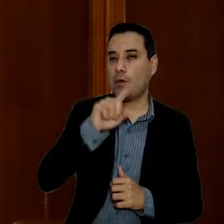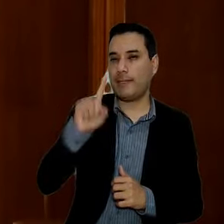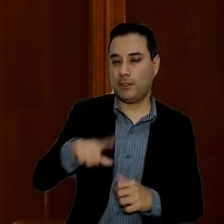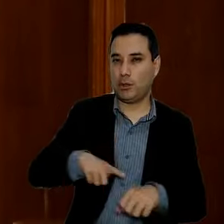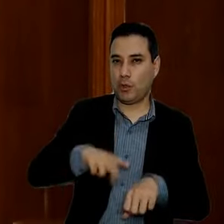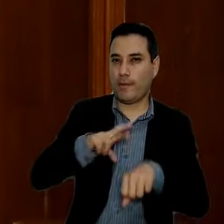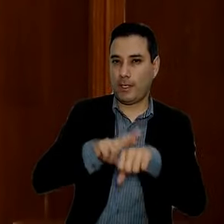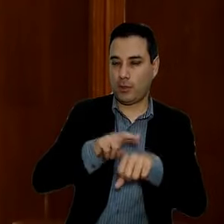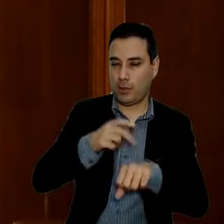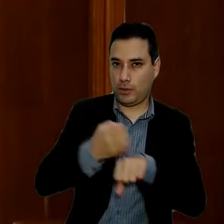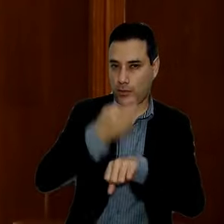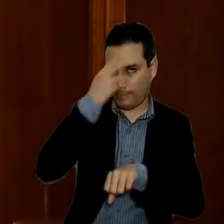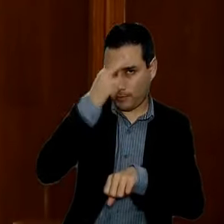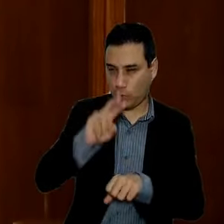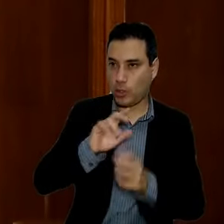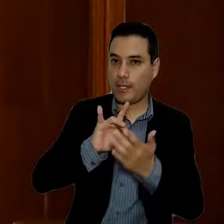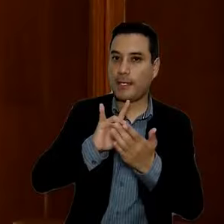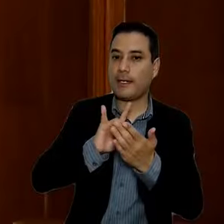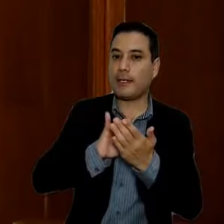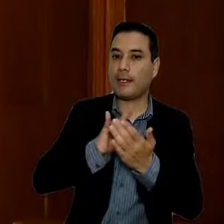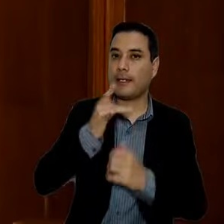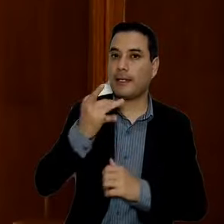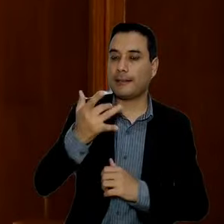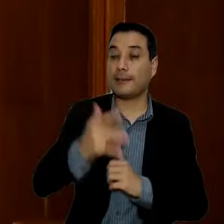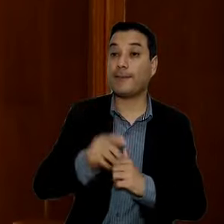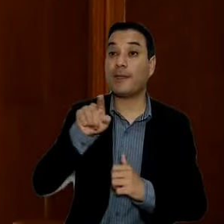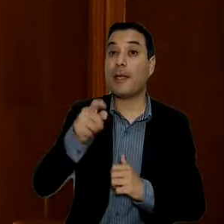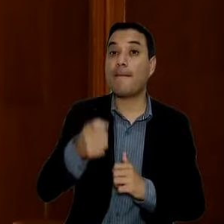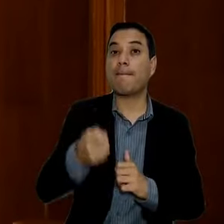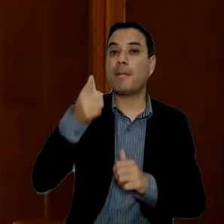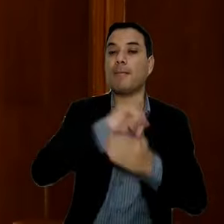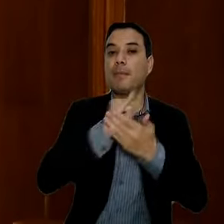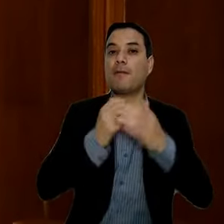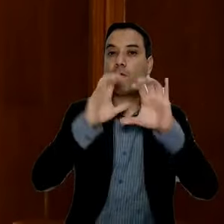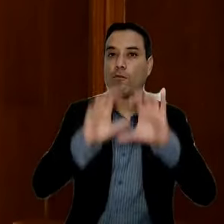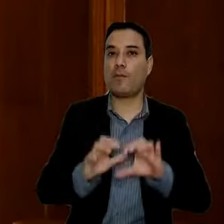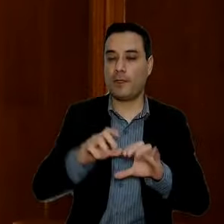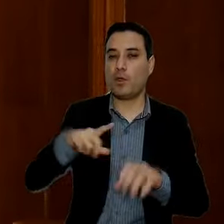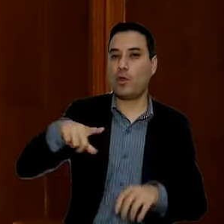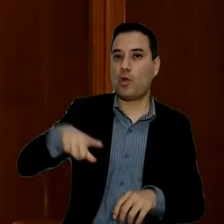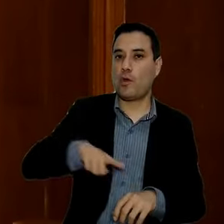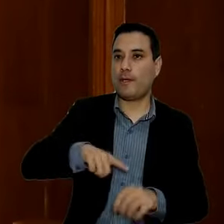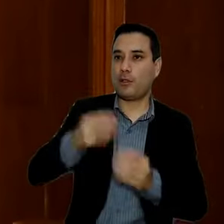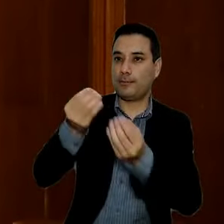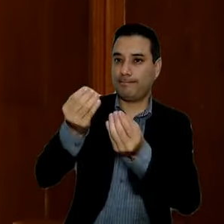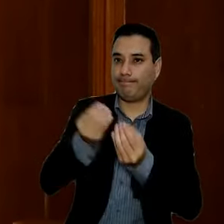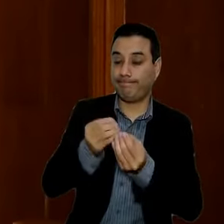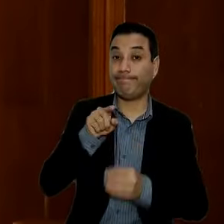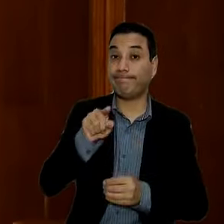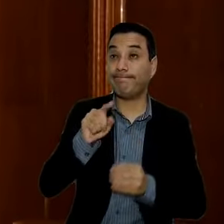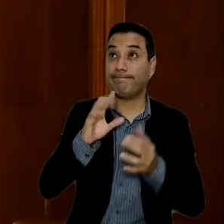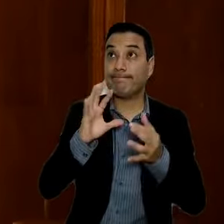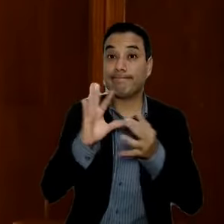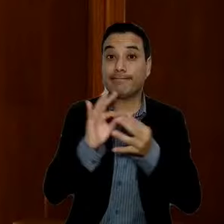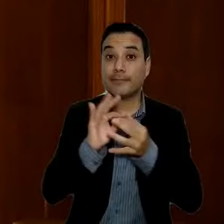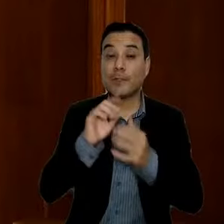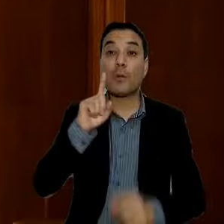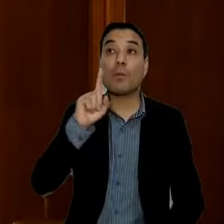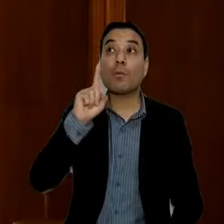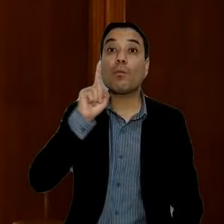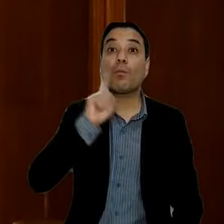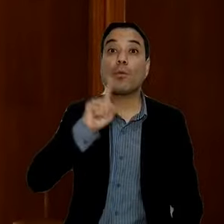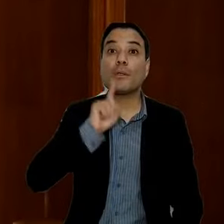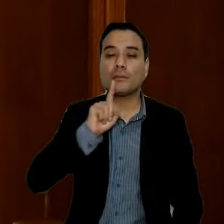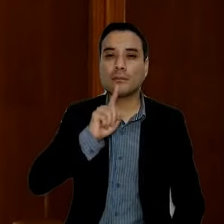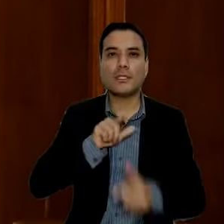Estado de México por el envío del primer informe de gobierno en el que se destaca que las mujeres seguirán